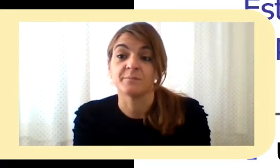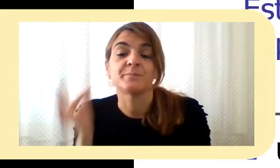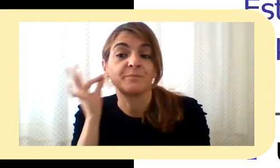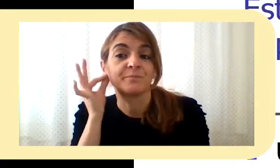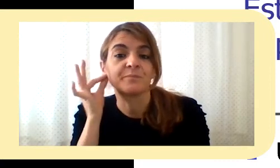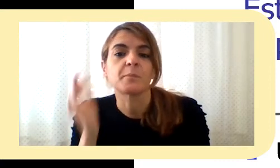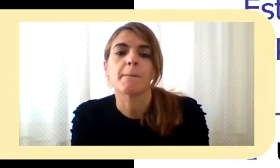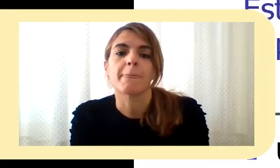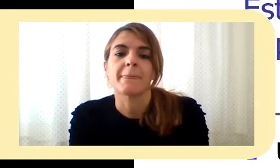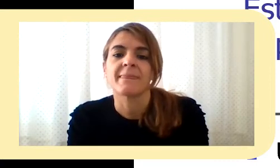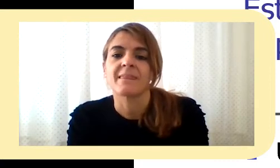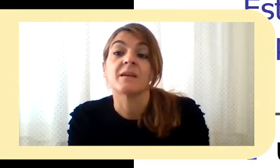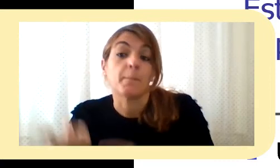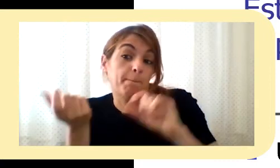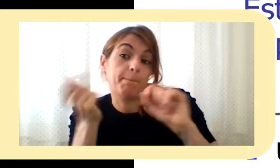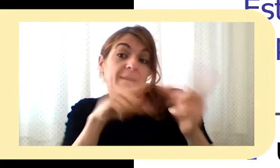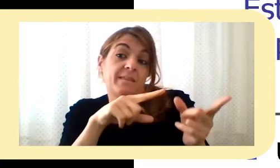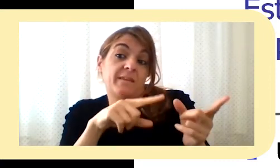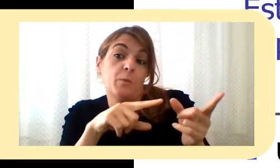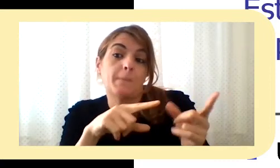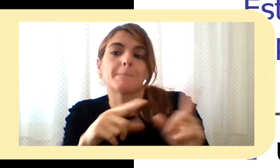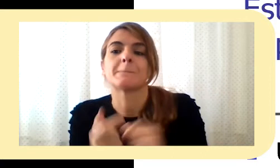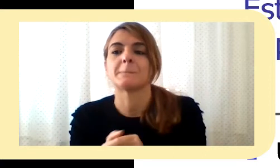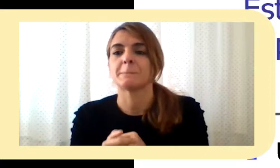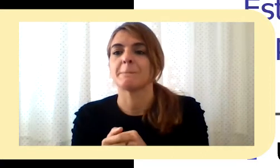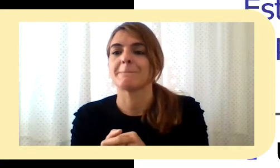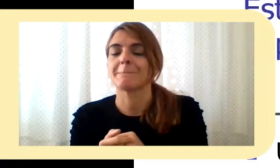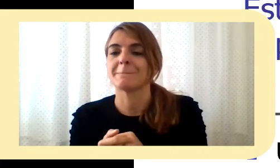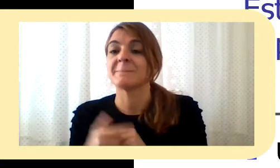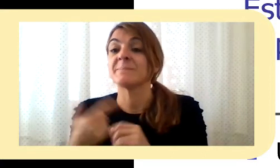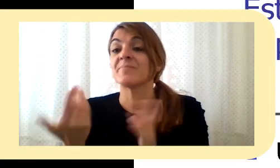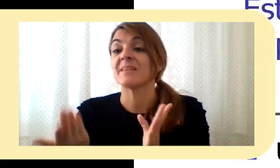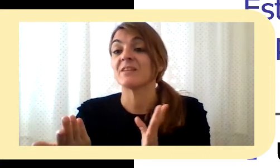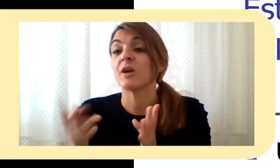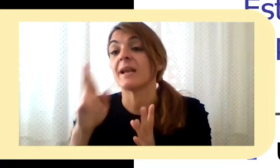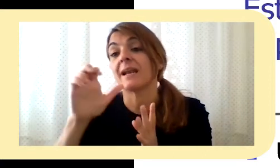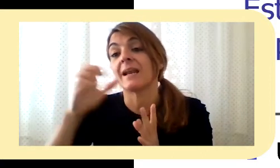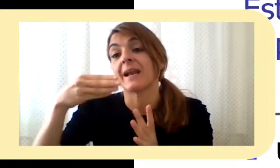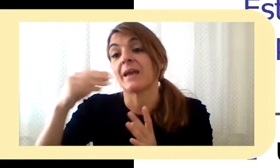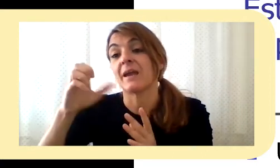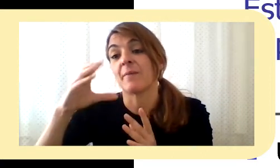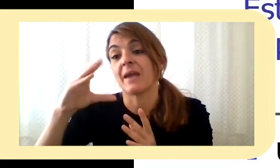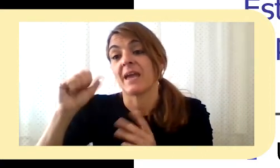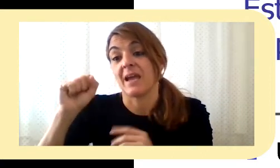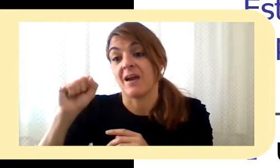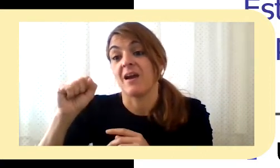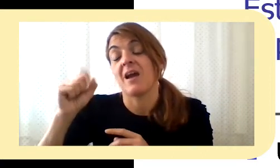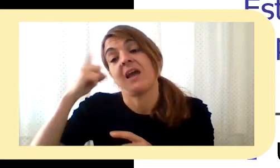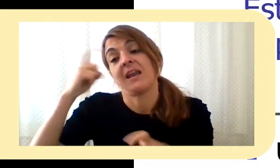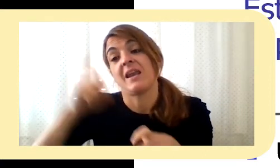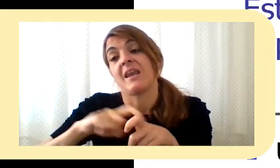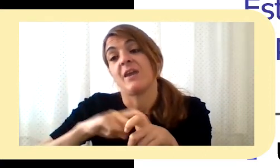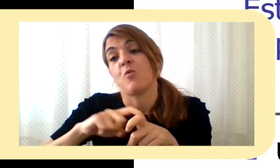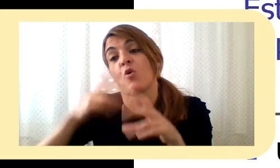parece, pero eso sirve para estudiar. Entonces, Rebecca Chansky, que es una neurocientífica muy interesante, la he